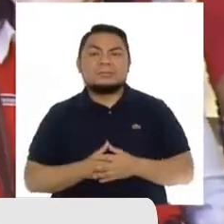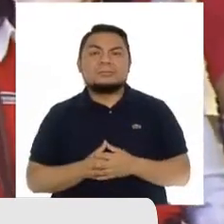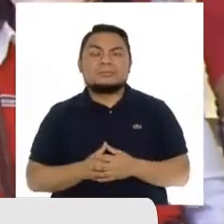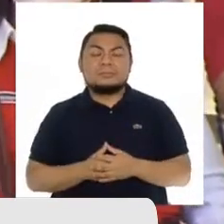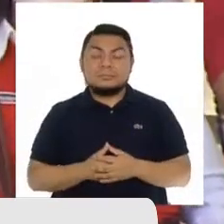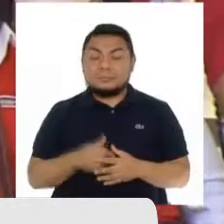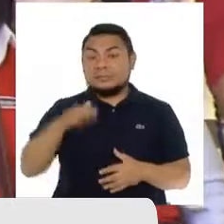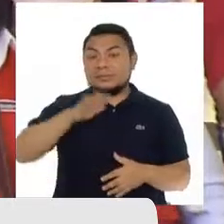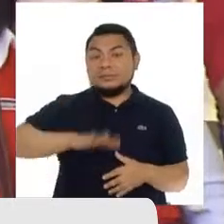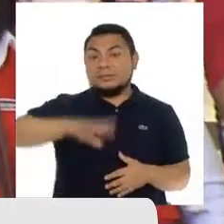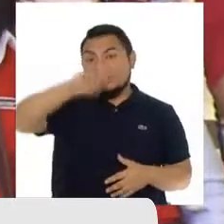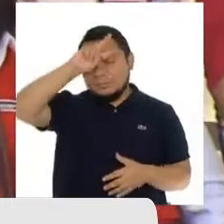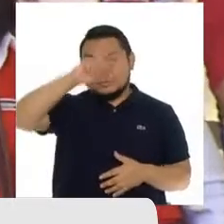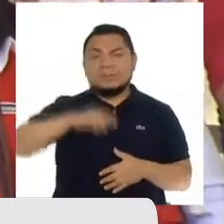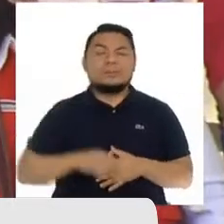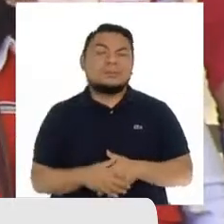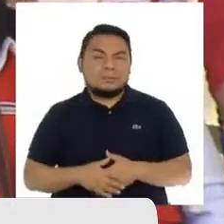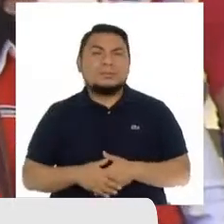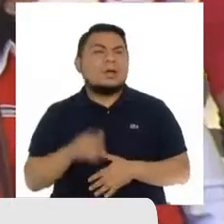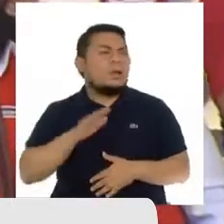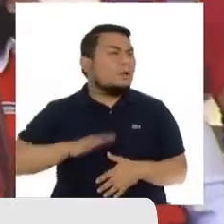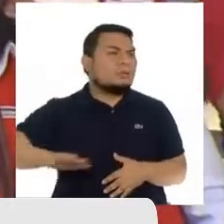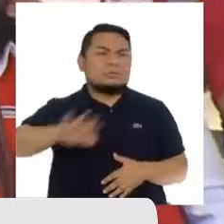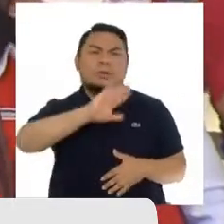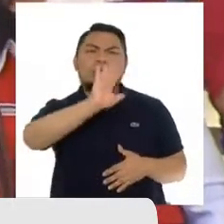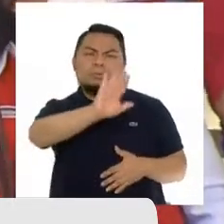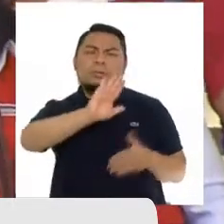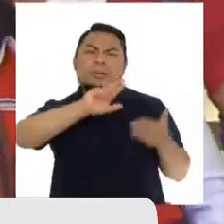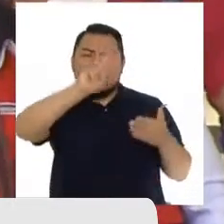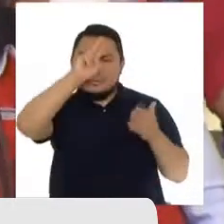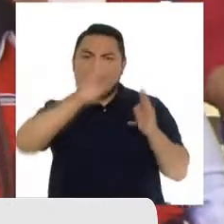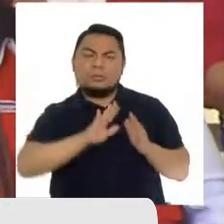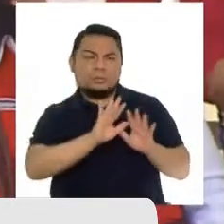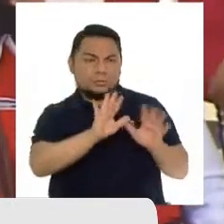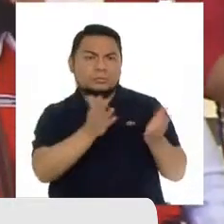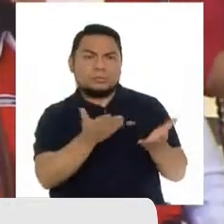el perú es de todos los peruanos